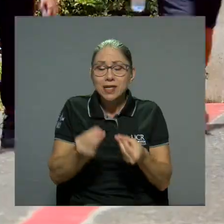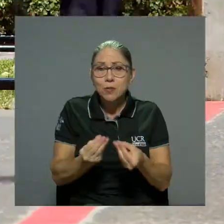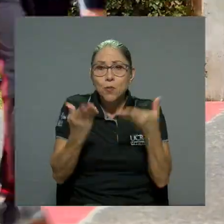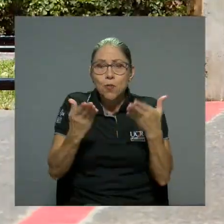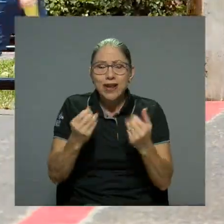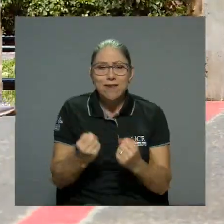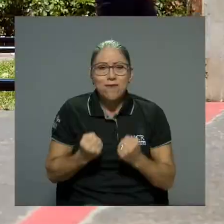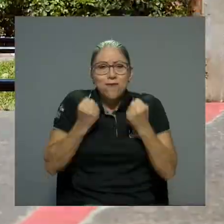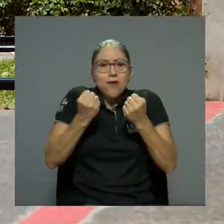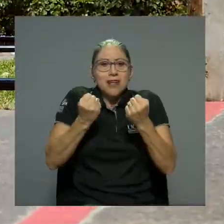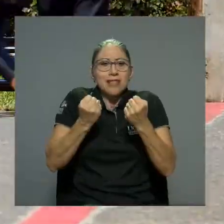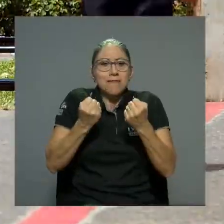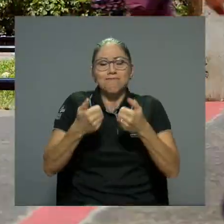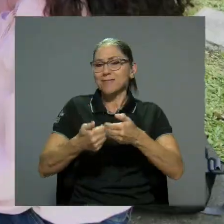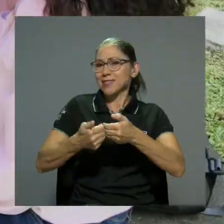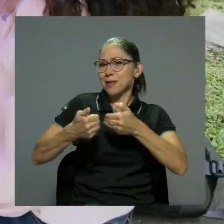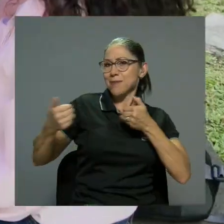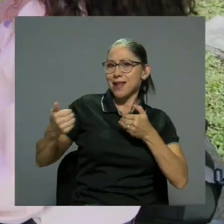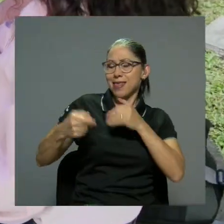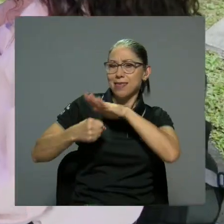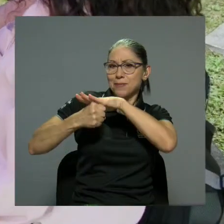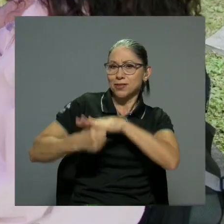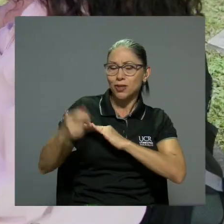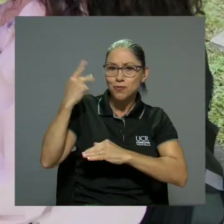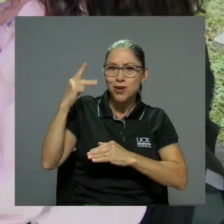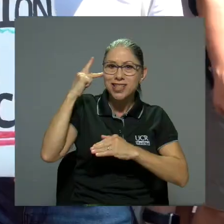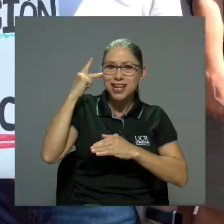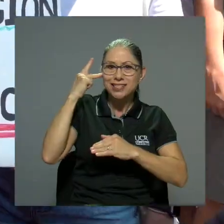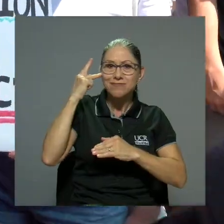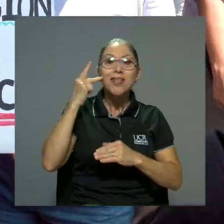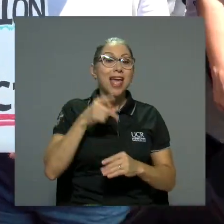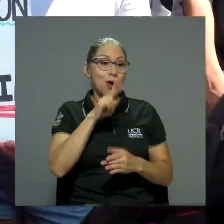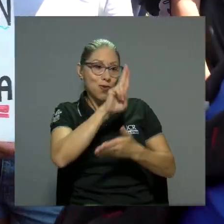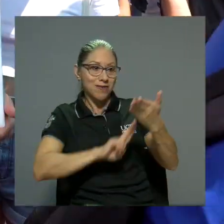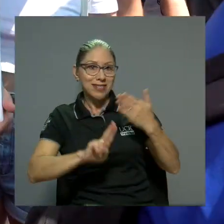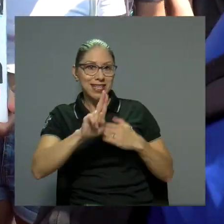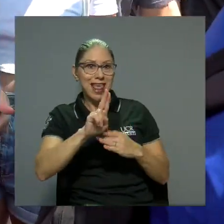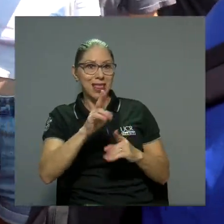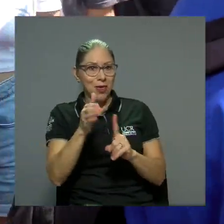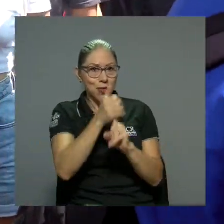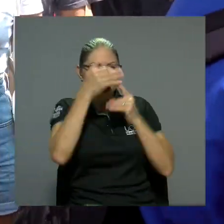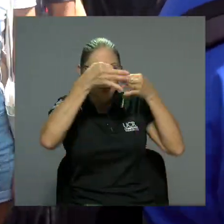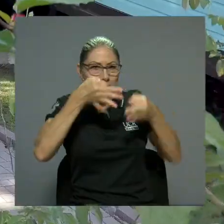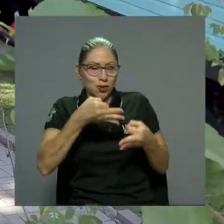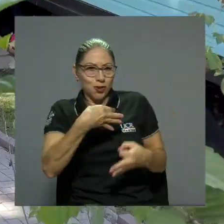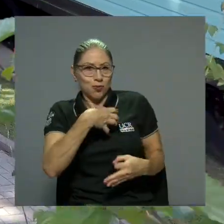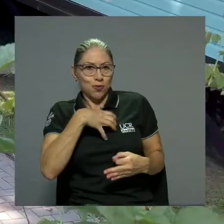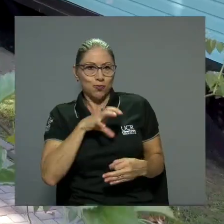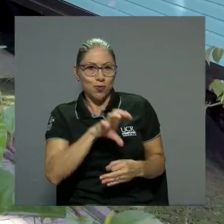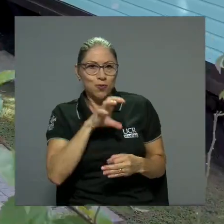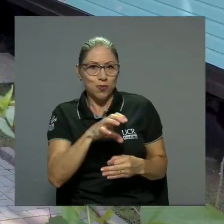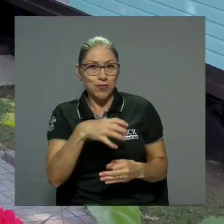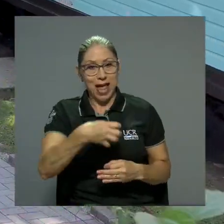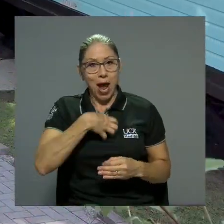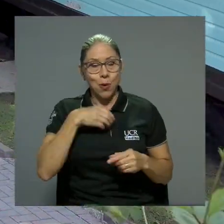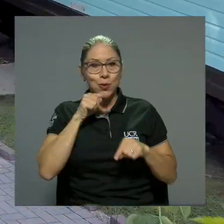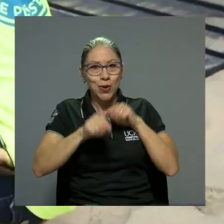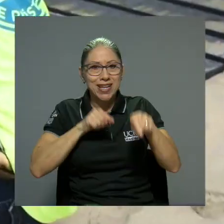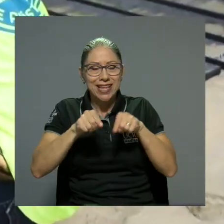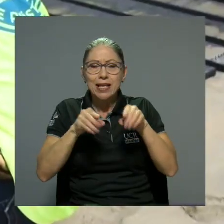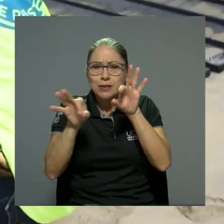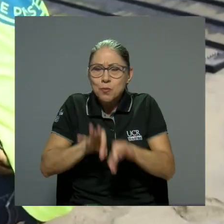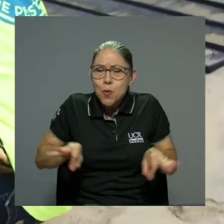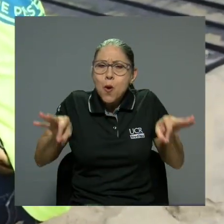fuerte, independiente de presiones políticas y consecuentemente autocrítica. Es un motor clave en el